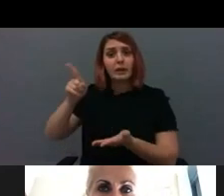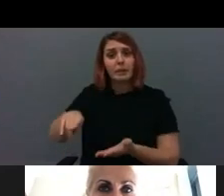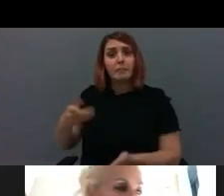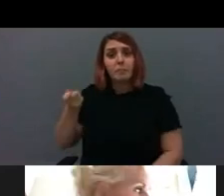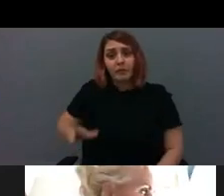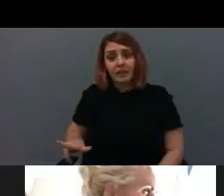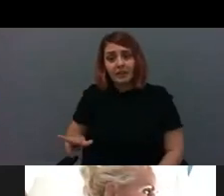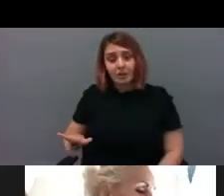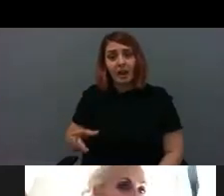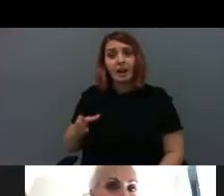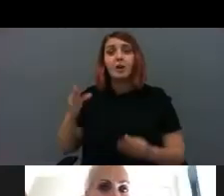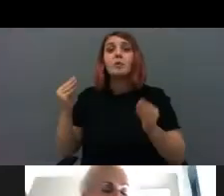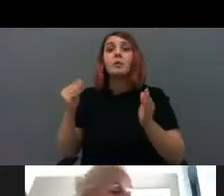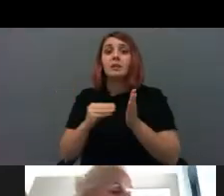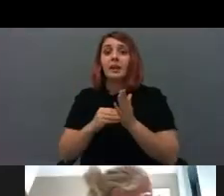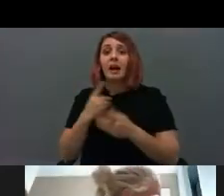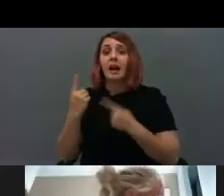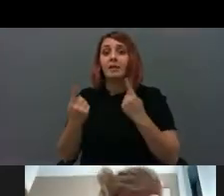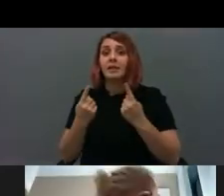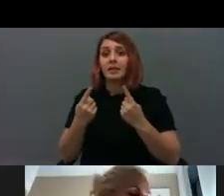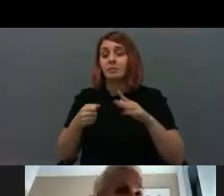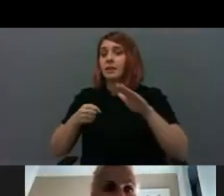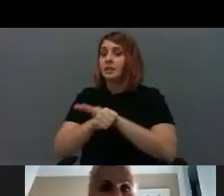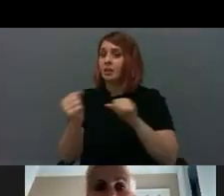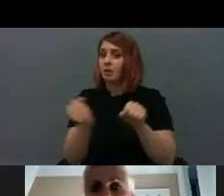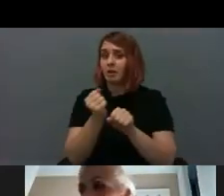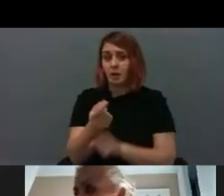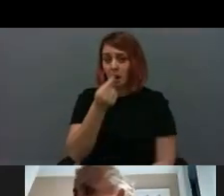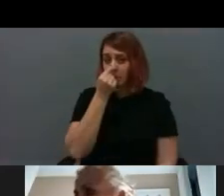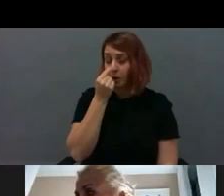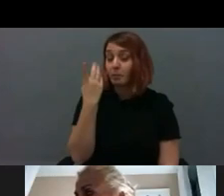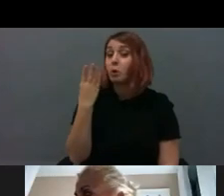sois profesionales, muchas veces, hay muy poca inserción laboral, pero muchas veces estáis